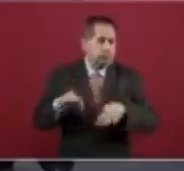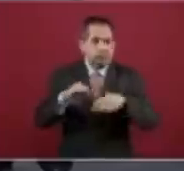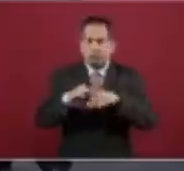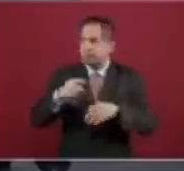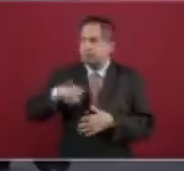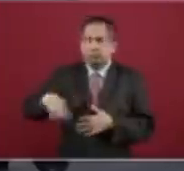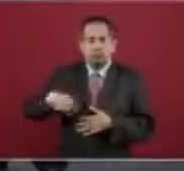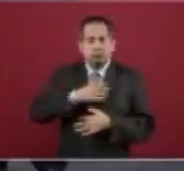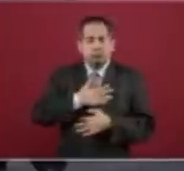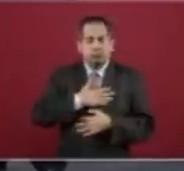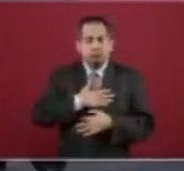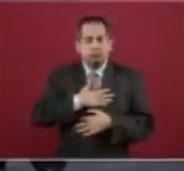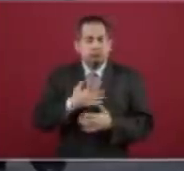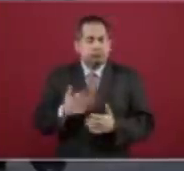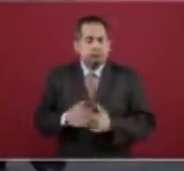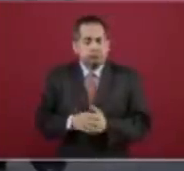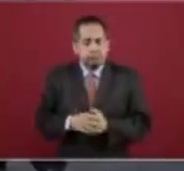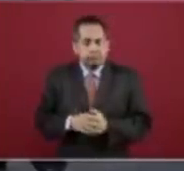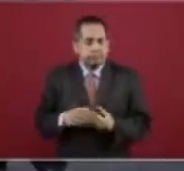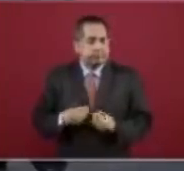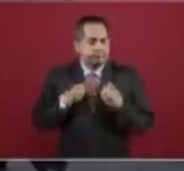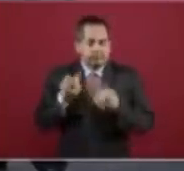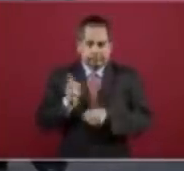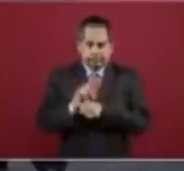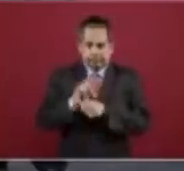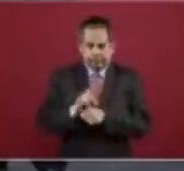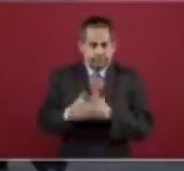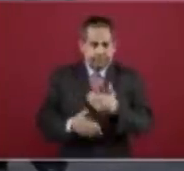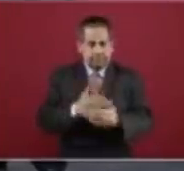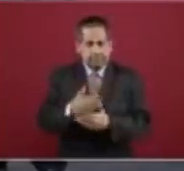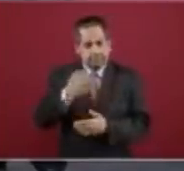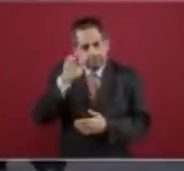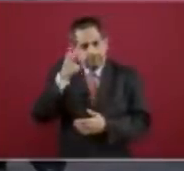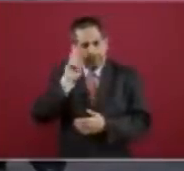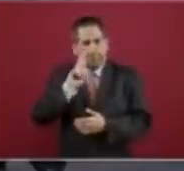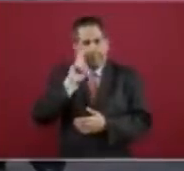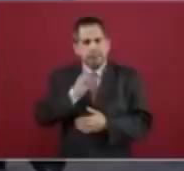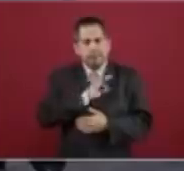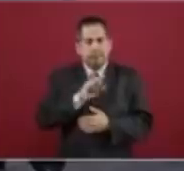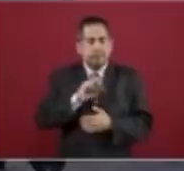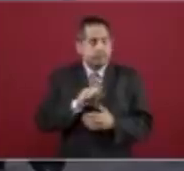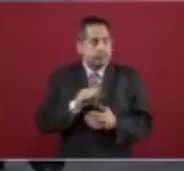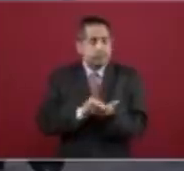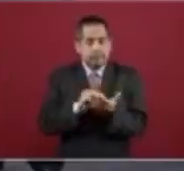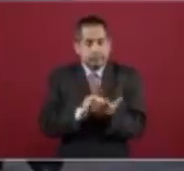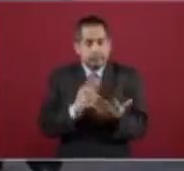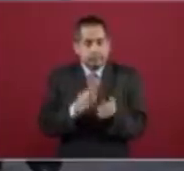nuestra vida cotidiana y su posible supervivencia.